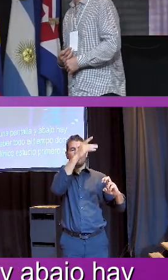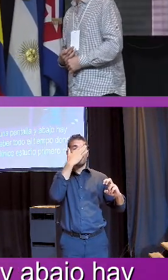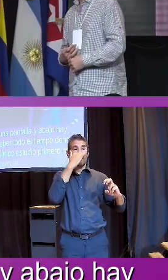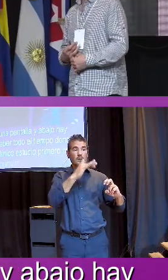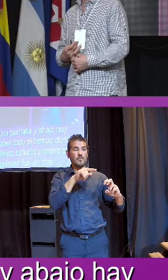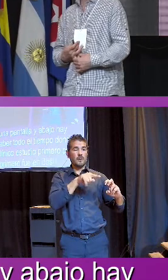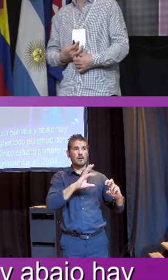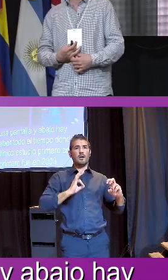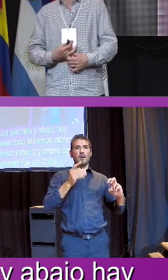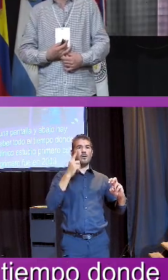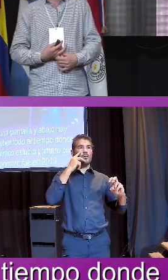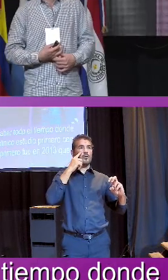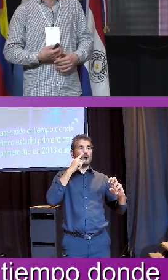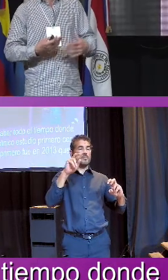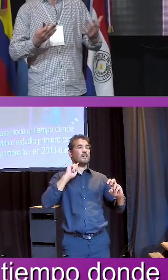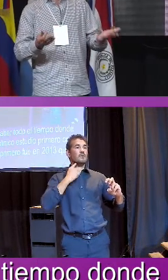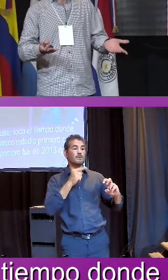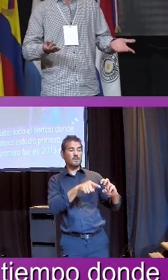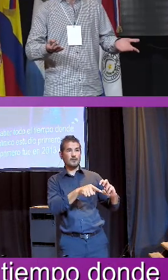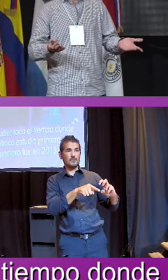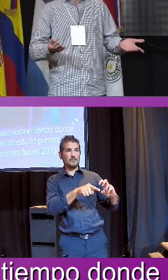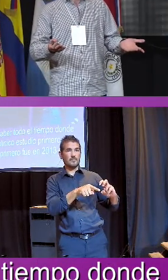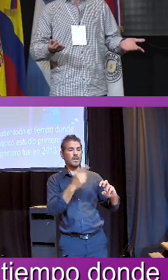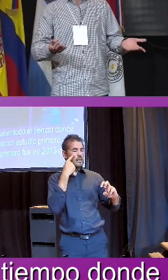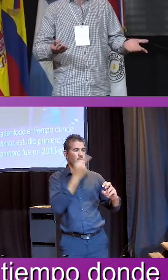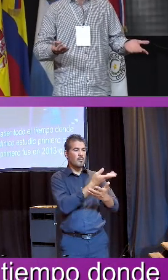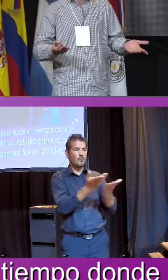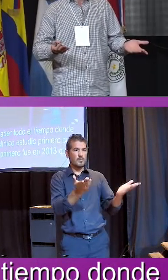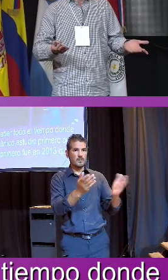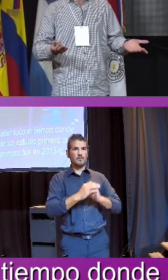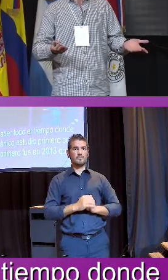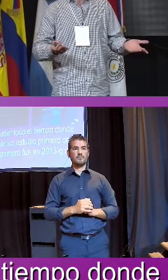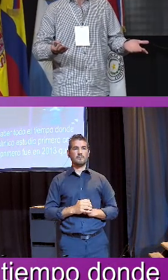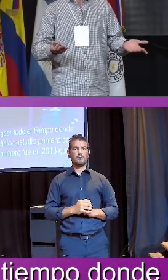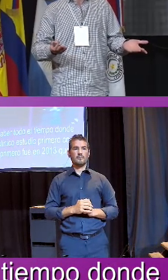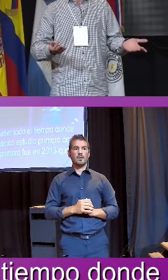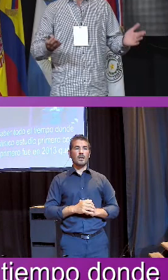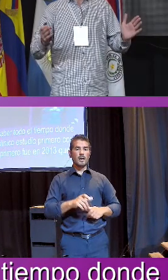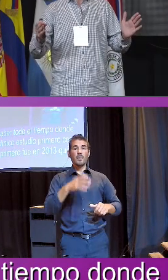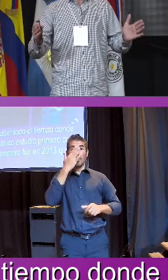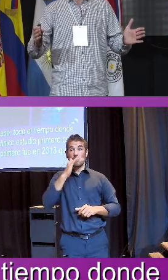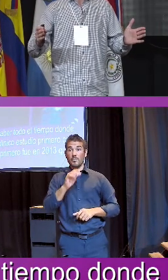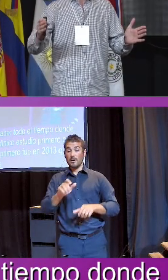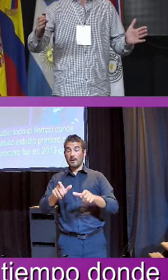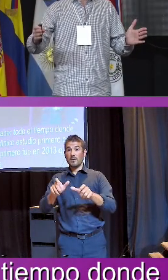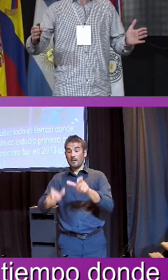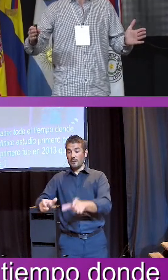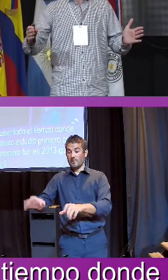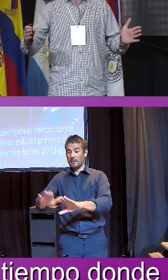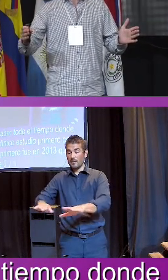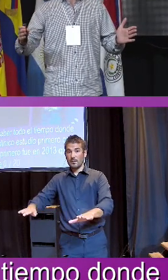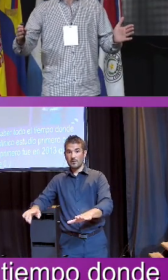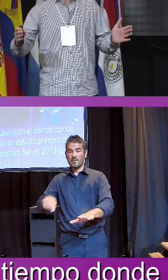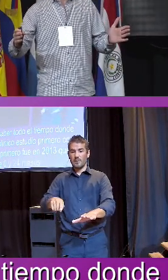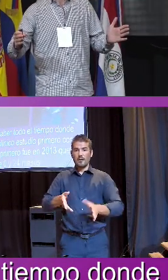fue en 2013 que publicó, les puso a varios niños entre 0 y